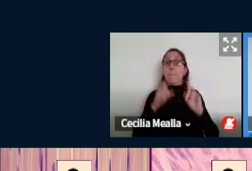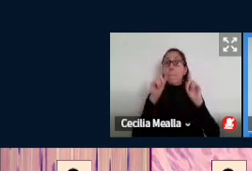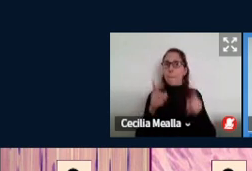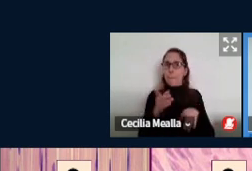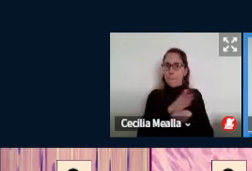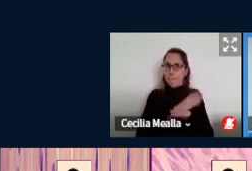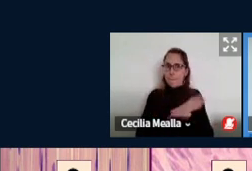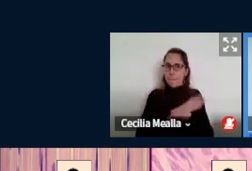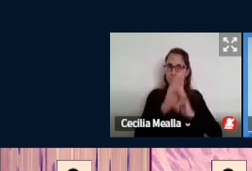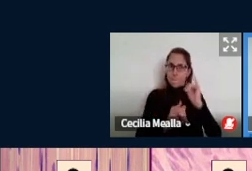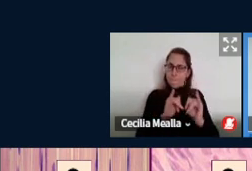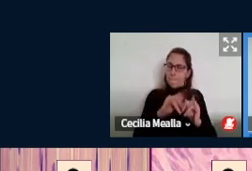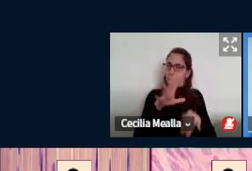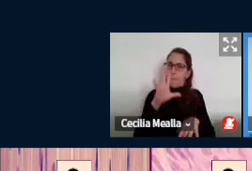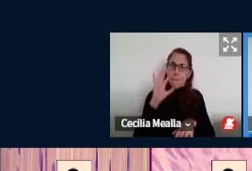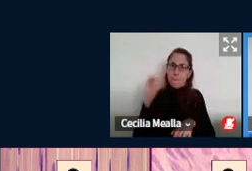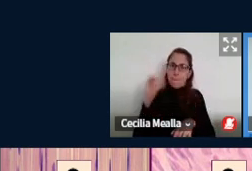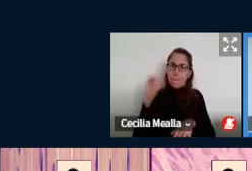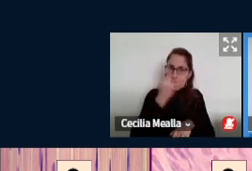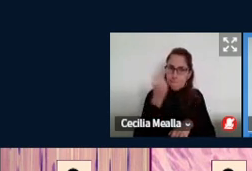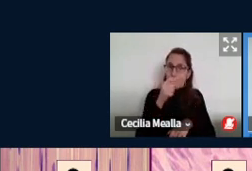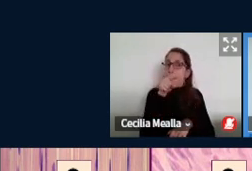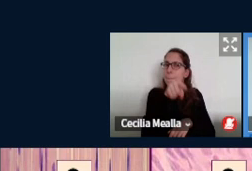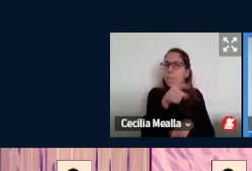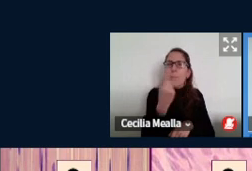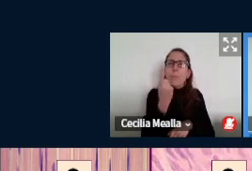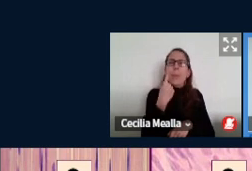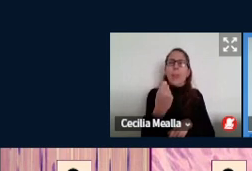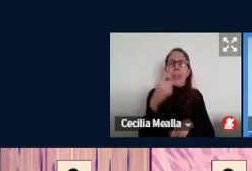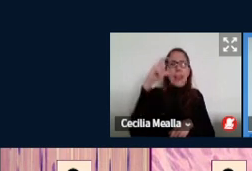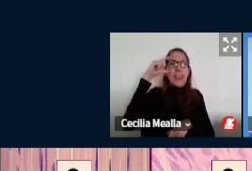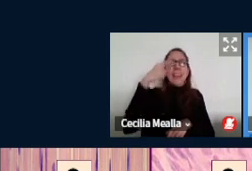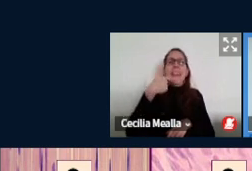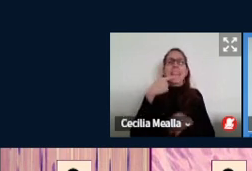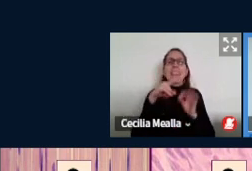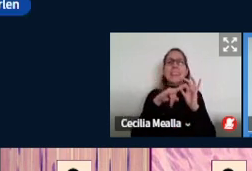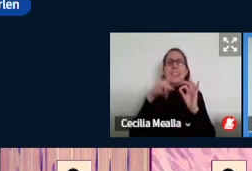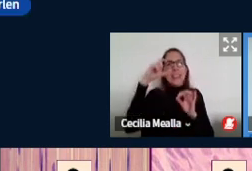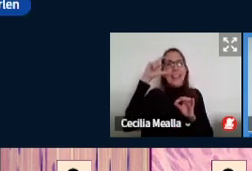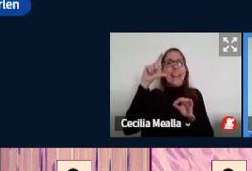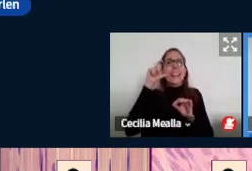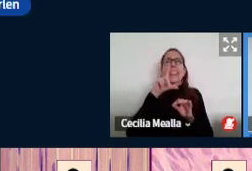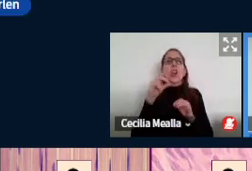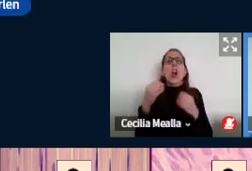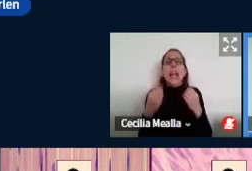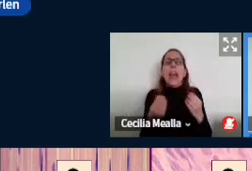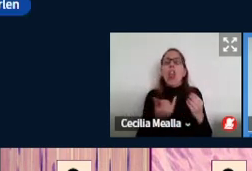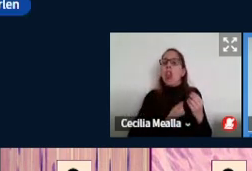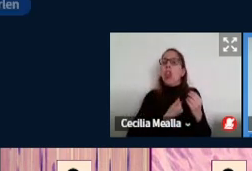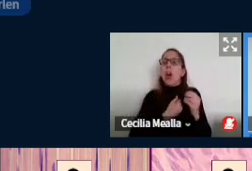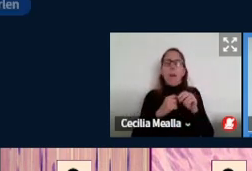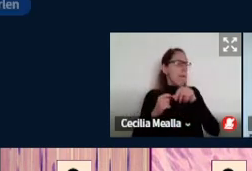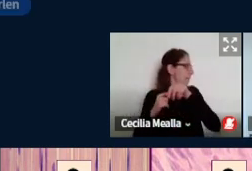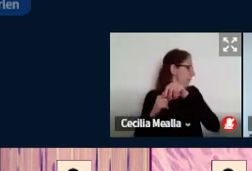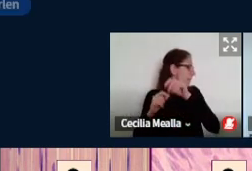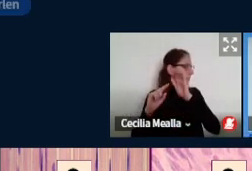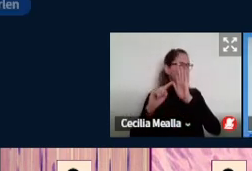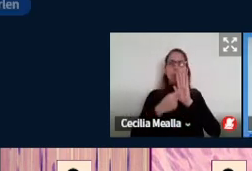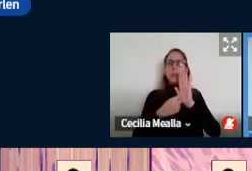Rafa, muy importante para decir que es esquelético, es la disposición que les hizo mucho hincapié de los